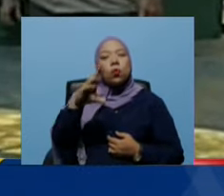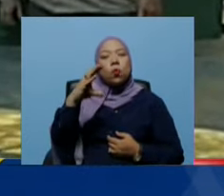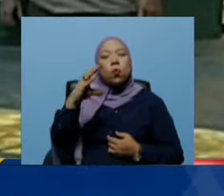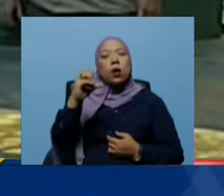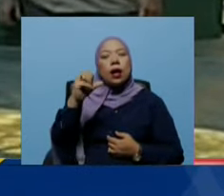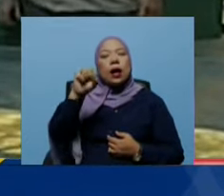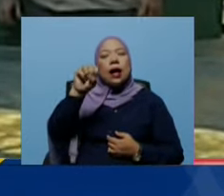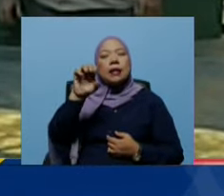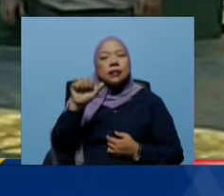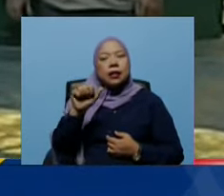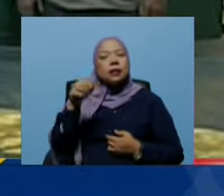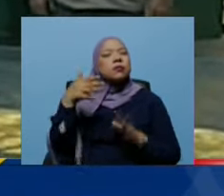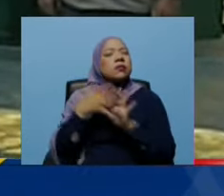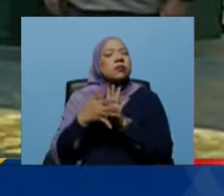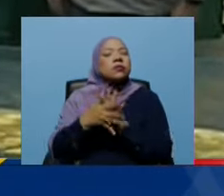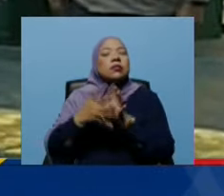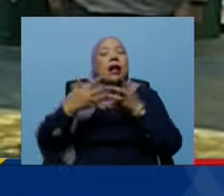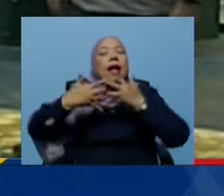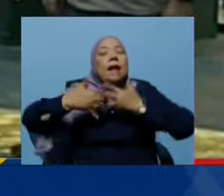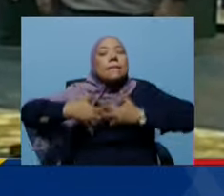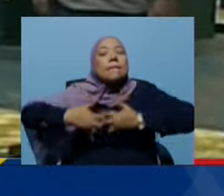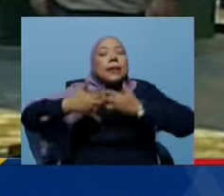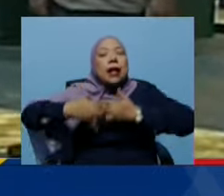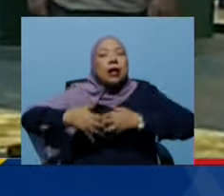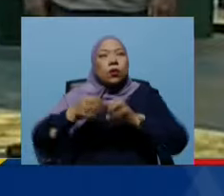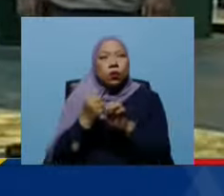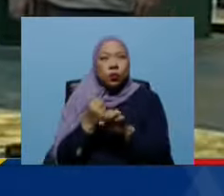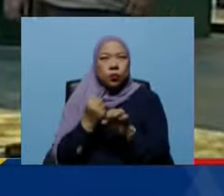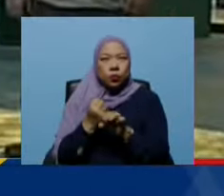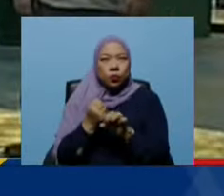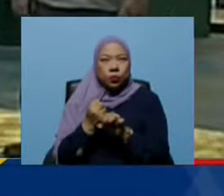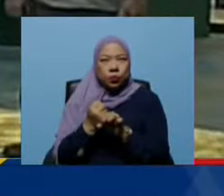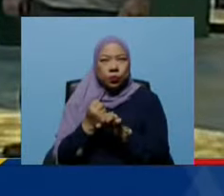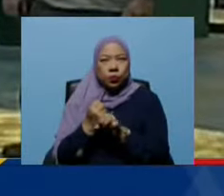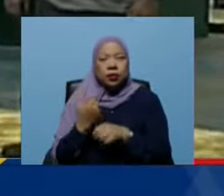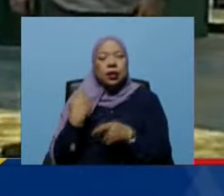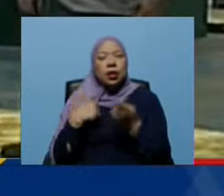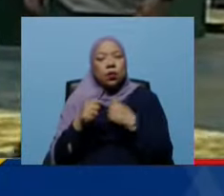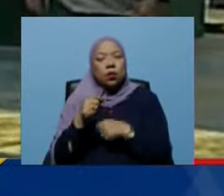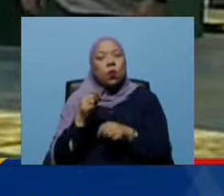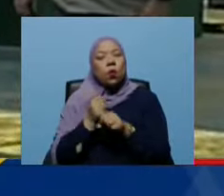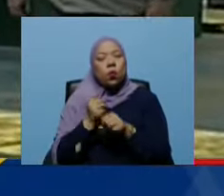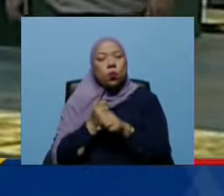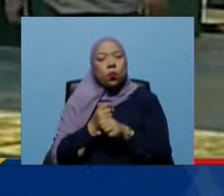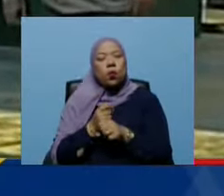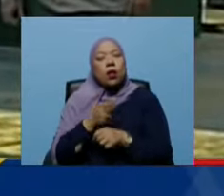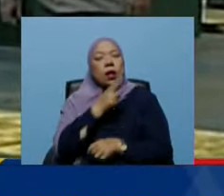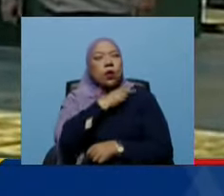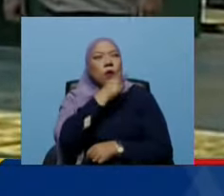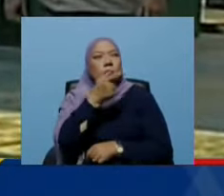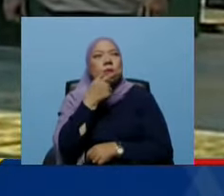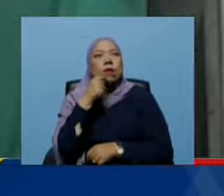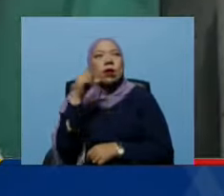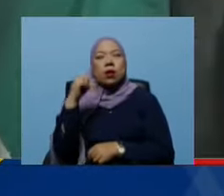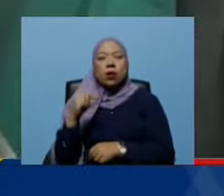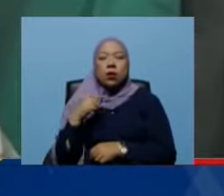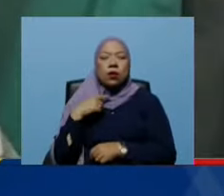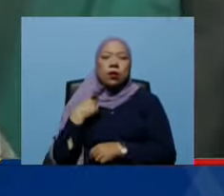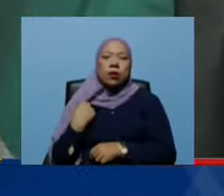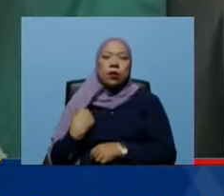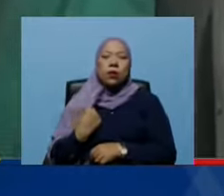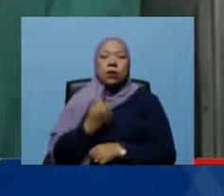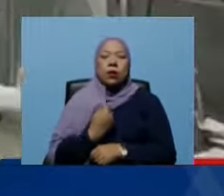Franchi, superintendente de fundición y de colada, y Danilo Bueno, operador de colada. Por cierto, el que menos tiene aquí,